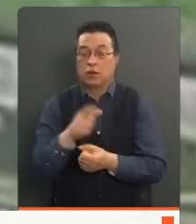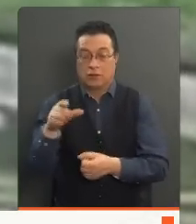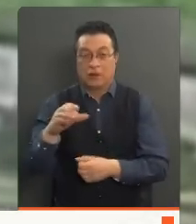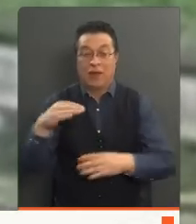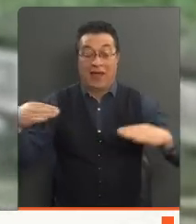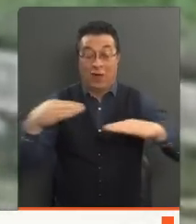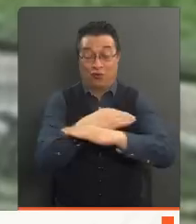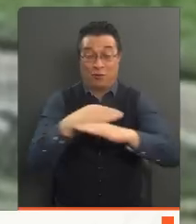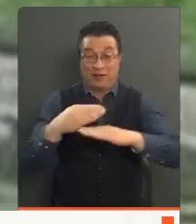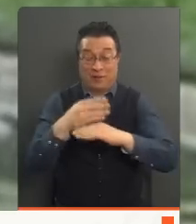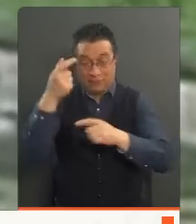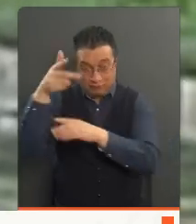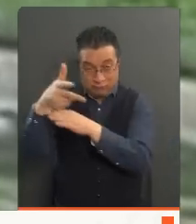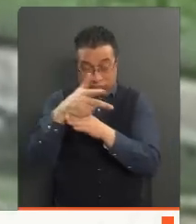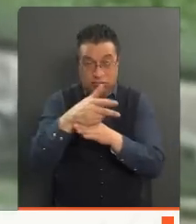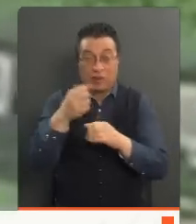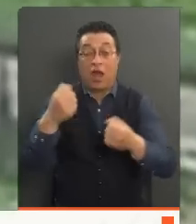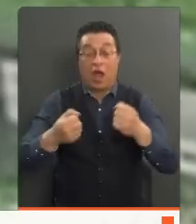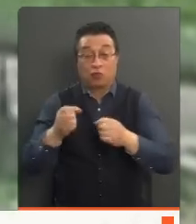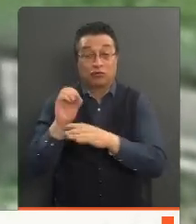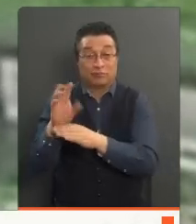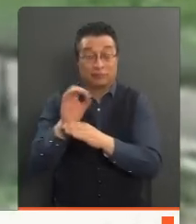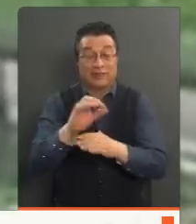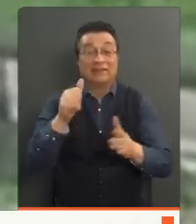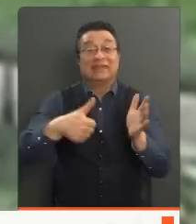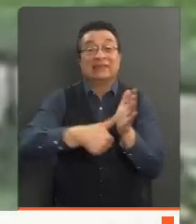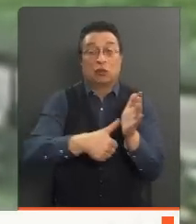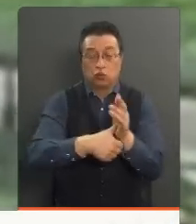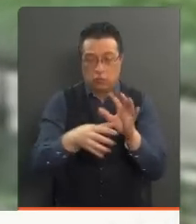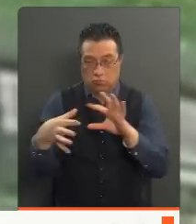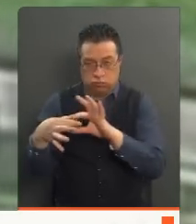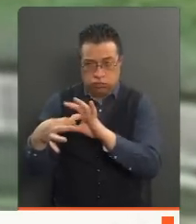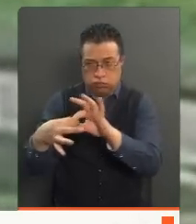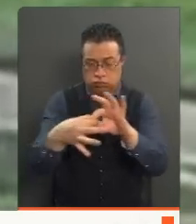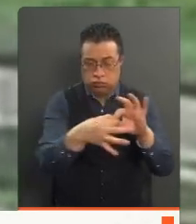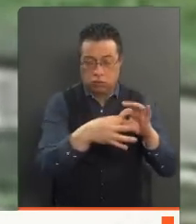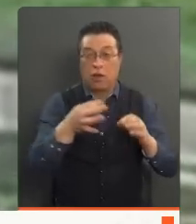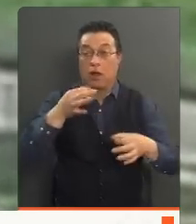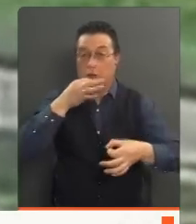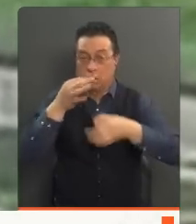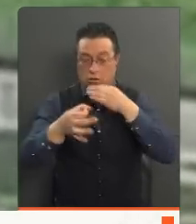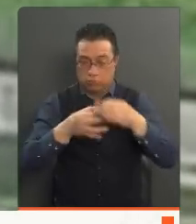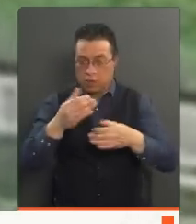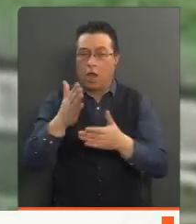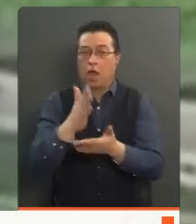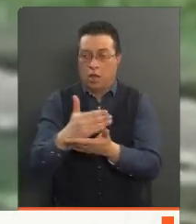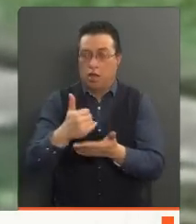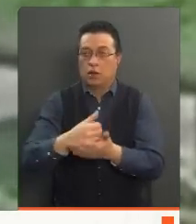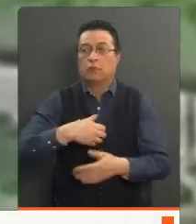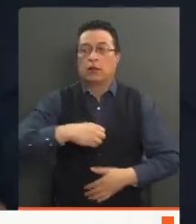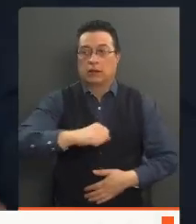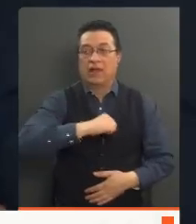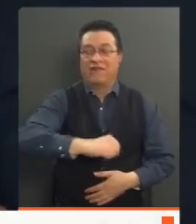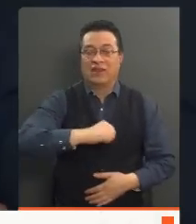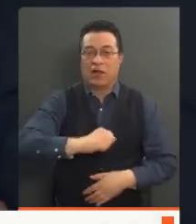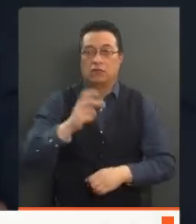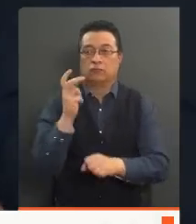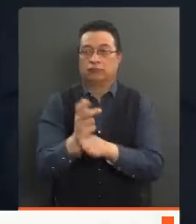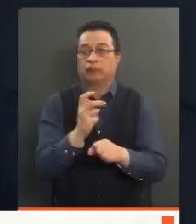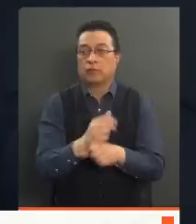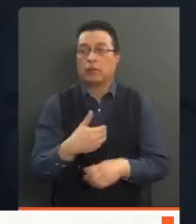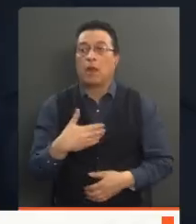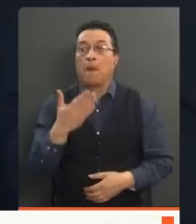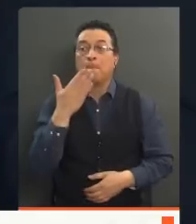autopistas, distribuidores de autos y aseguradoras. Ahí se anunciaron algunas medidas para evitar los robos.